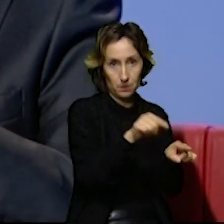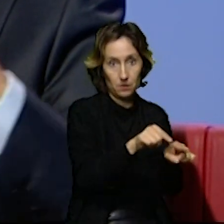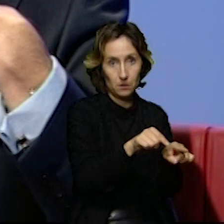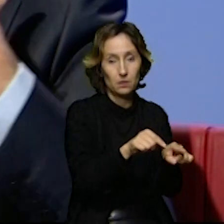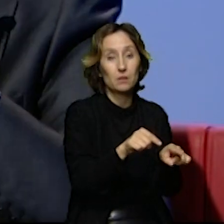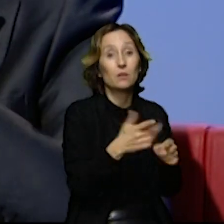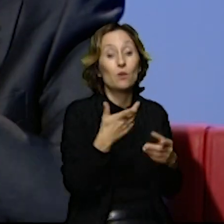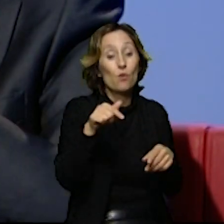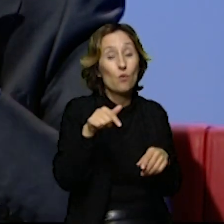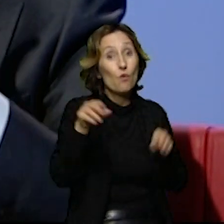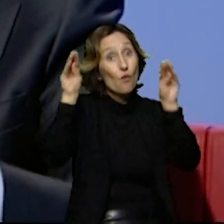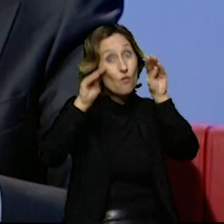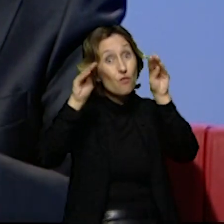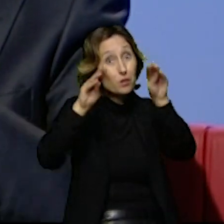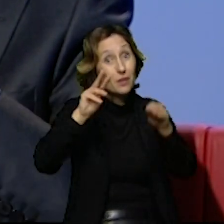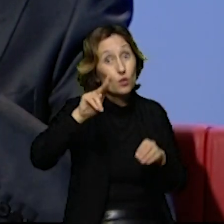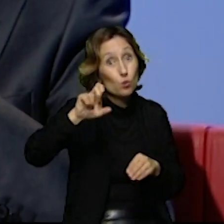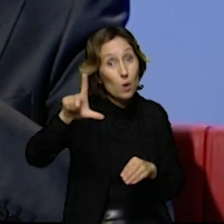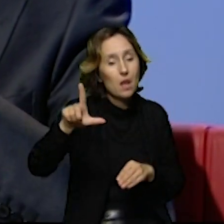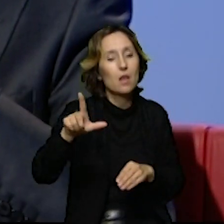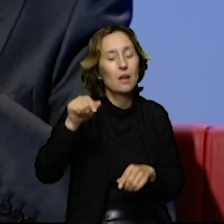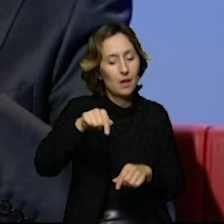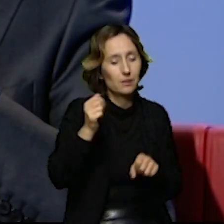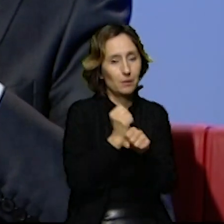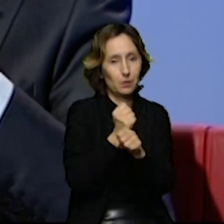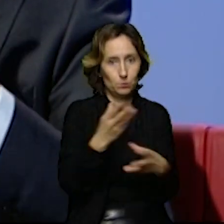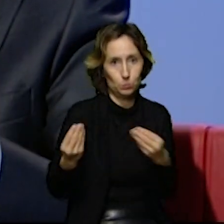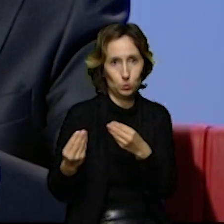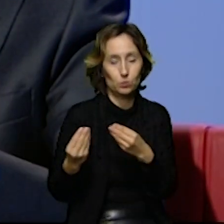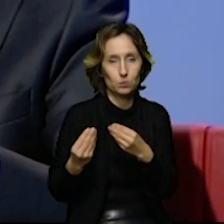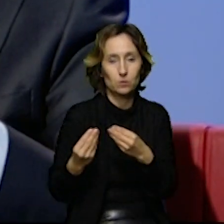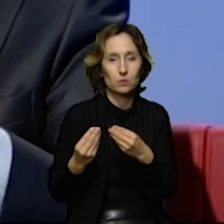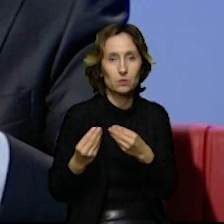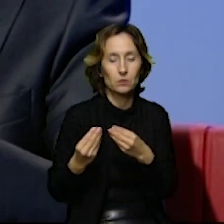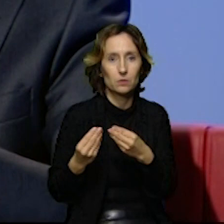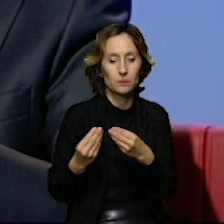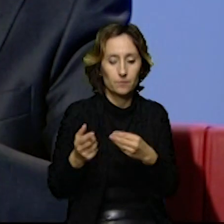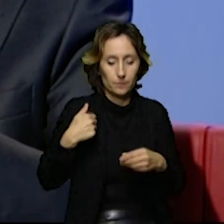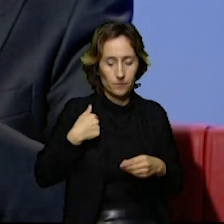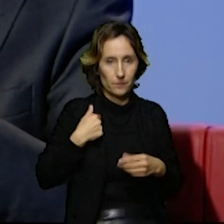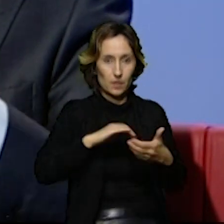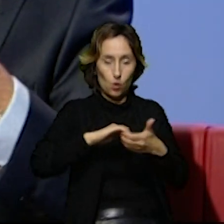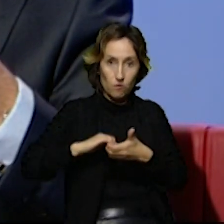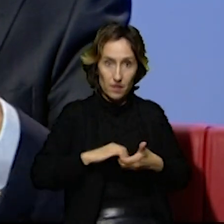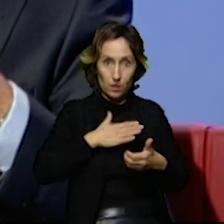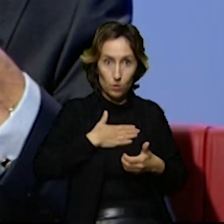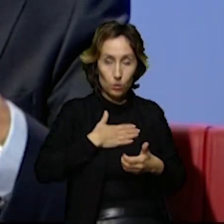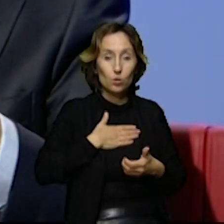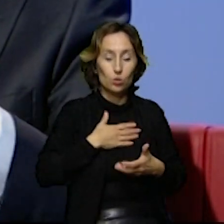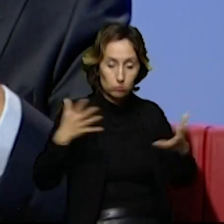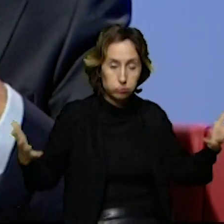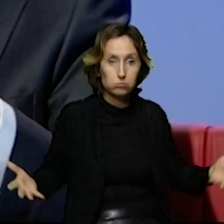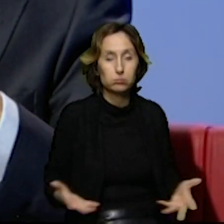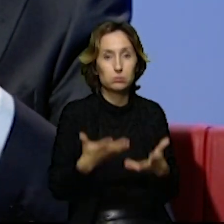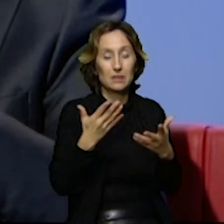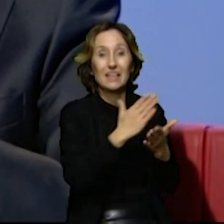formación dual, aquí estamos trabajando mucho en la formación dual y estamos trabajando desde la propia Confederación para